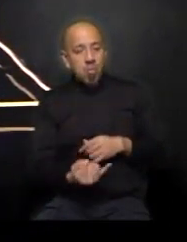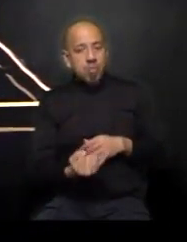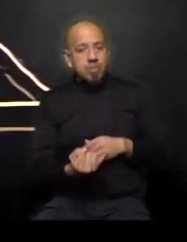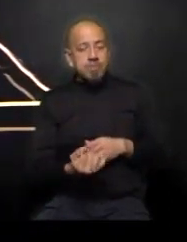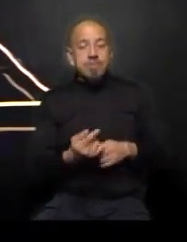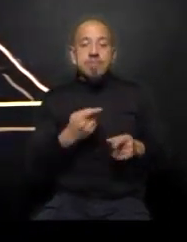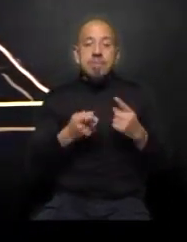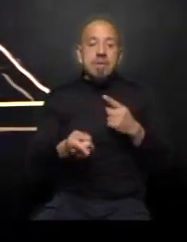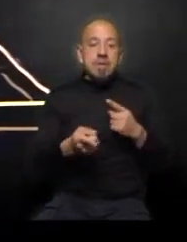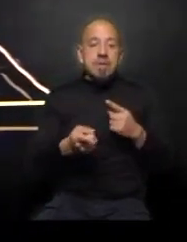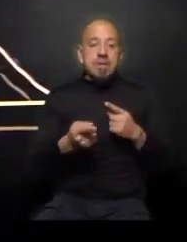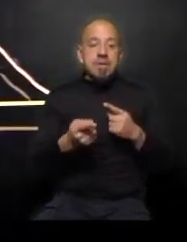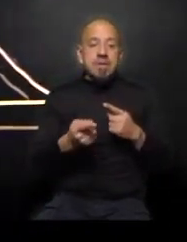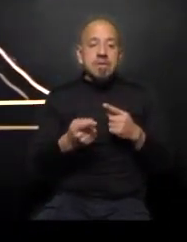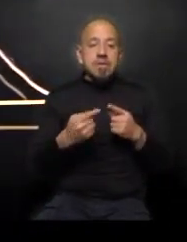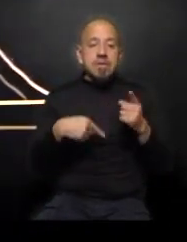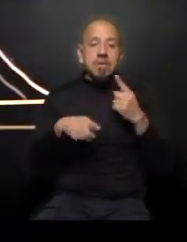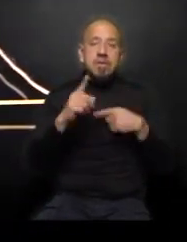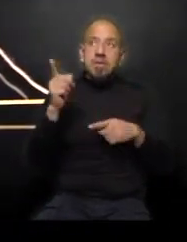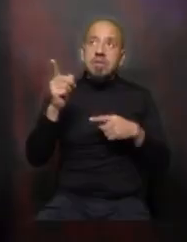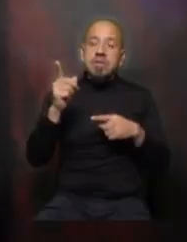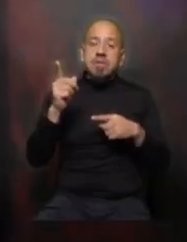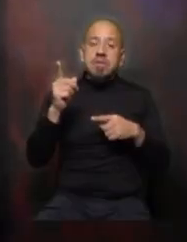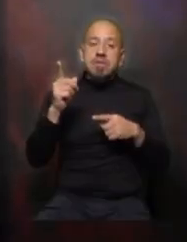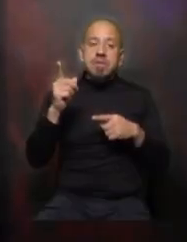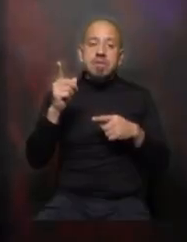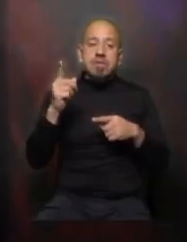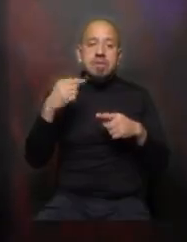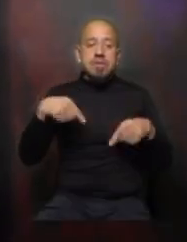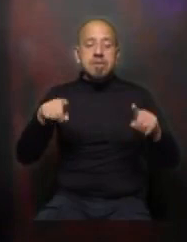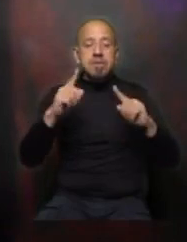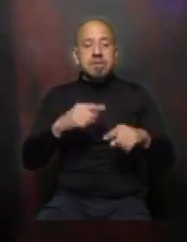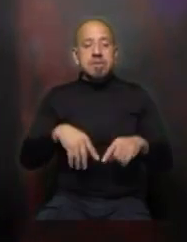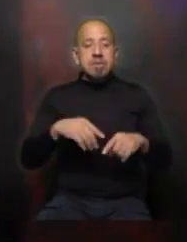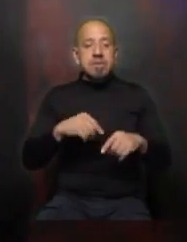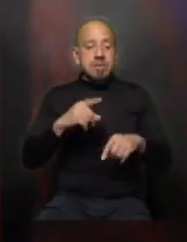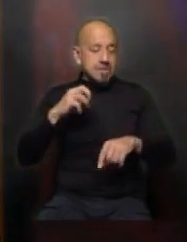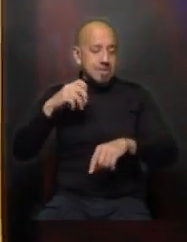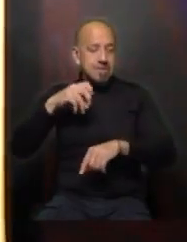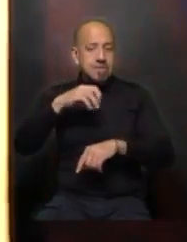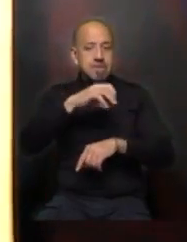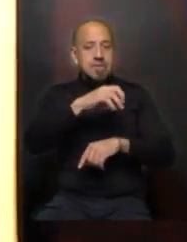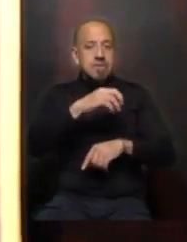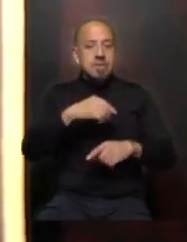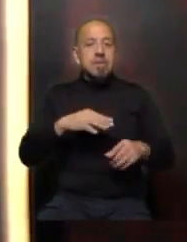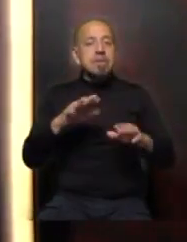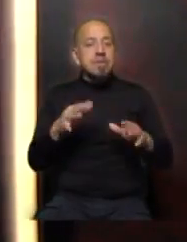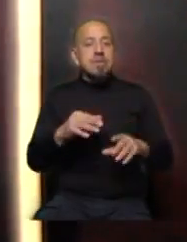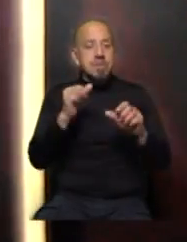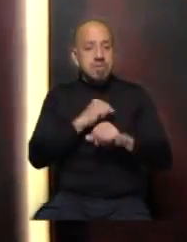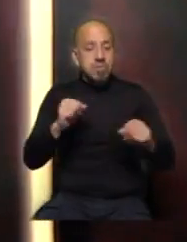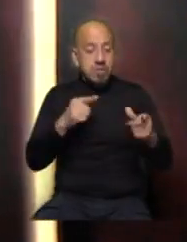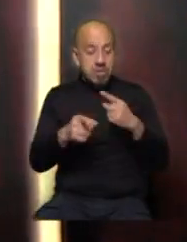estos parásitos de las aves diminutos en el medio habitual llegan a adquirir en ciertas condiciones